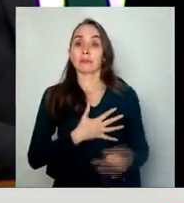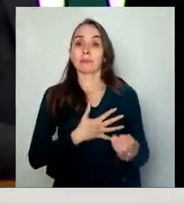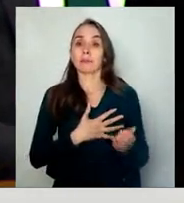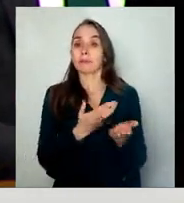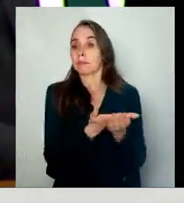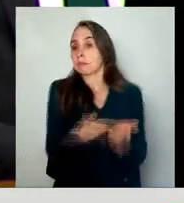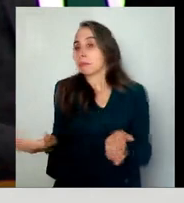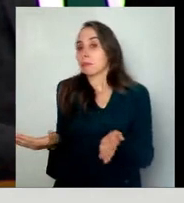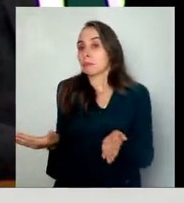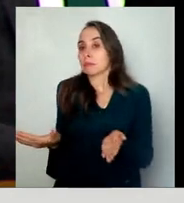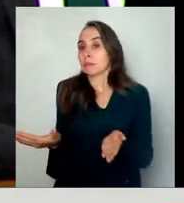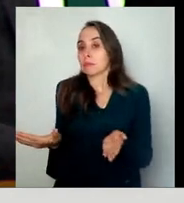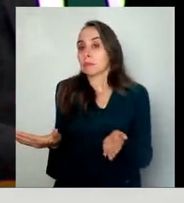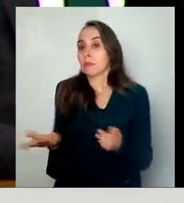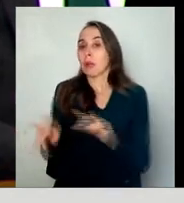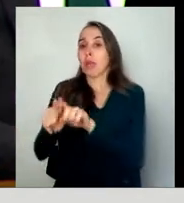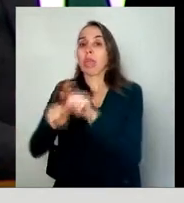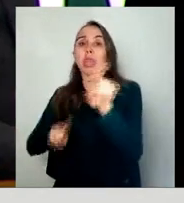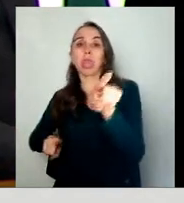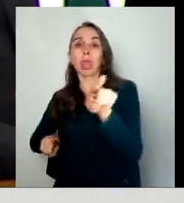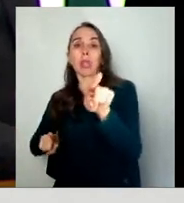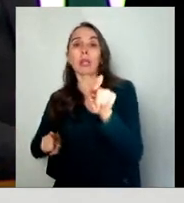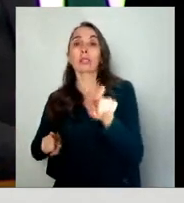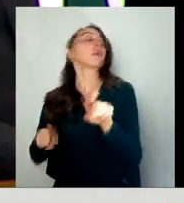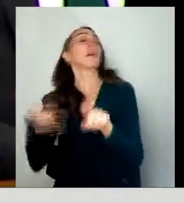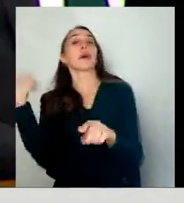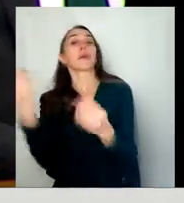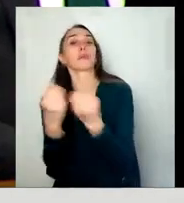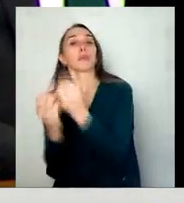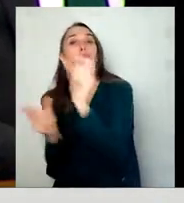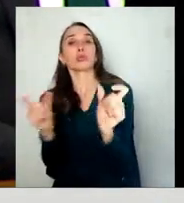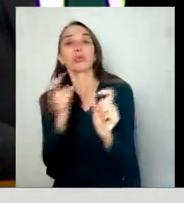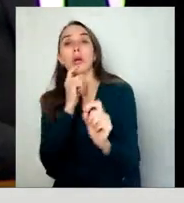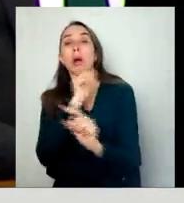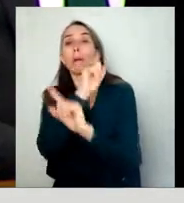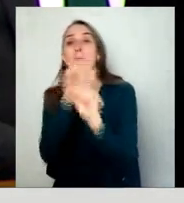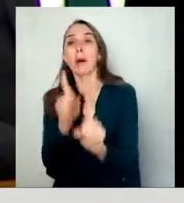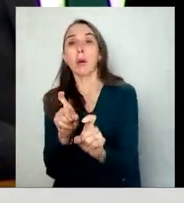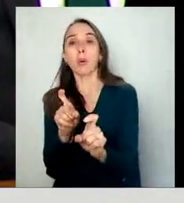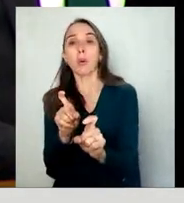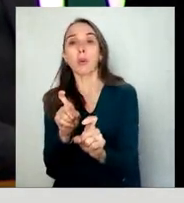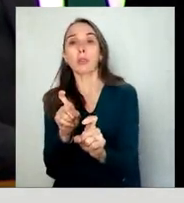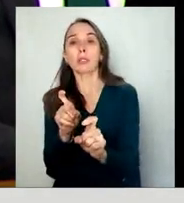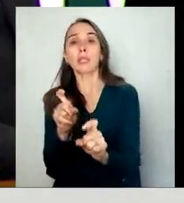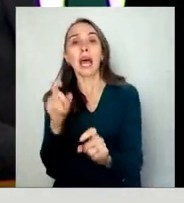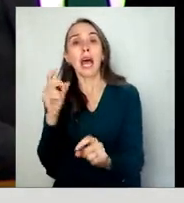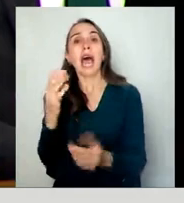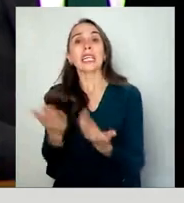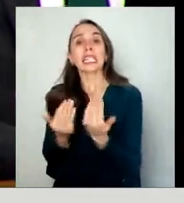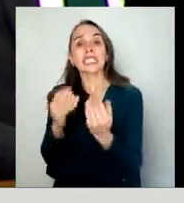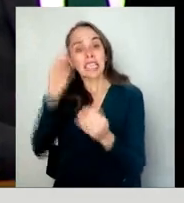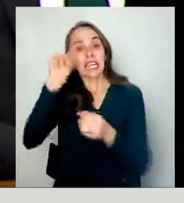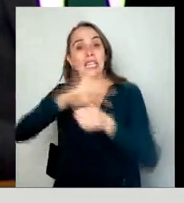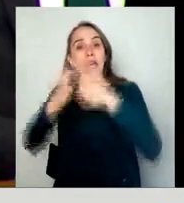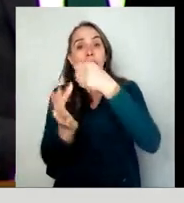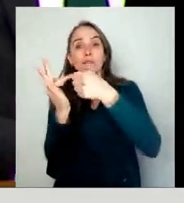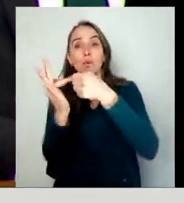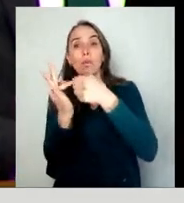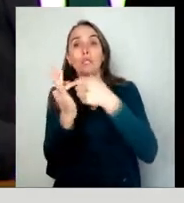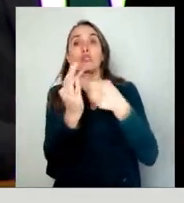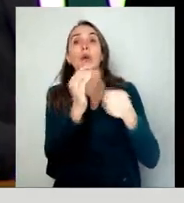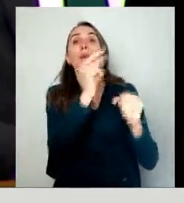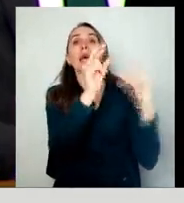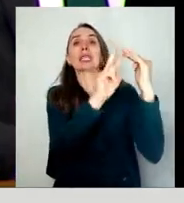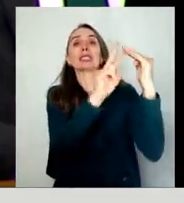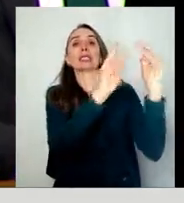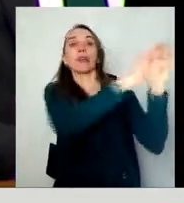o dejados atrás la pregunta que a muchos de ellos los rondas que si van a tener que crear una fundación para recibir los dineros o si de verdad el estado se